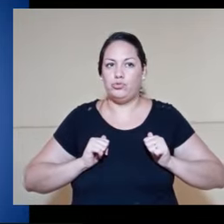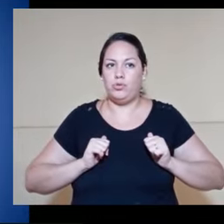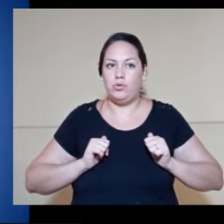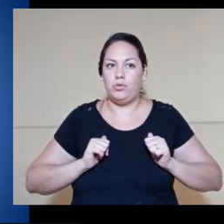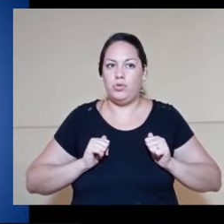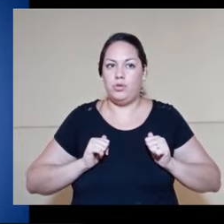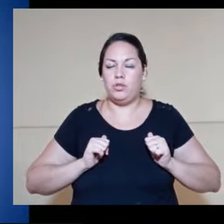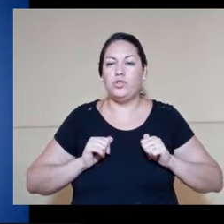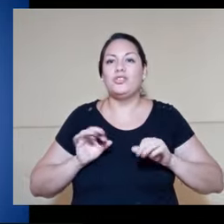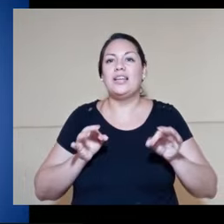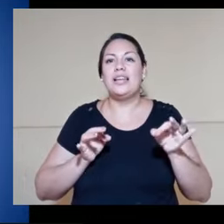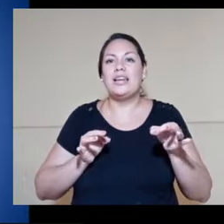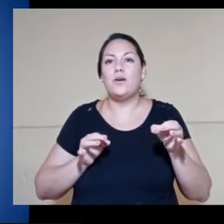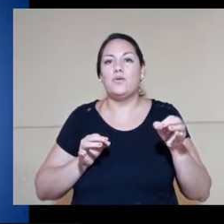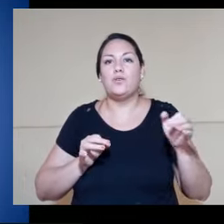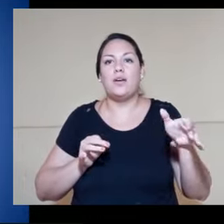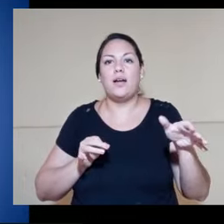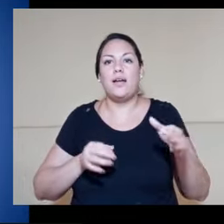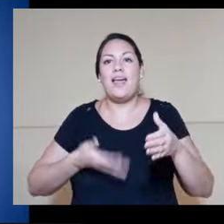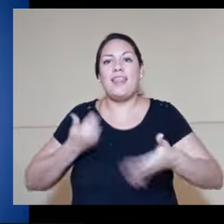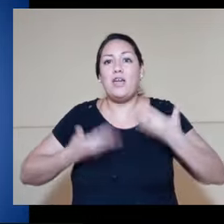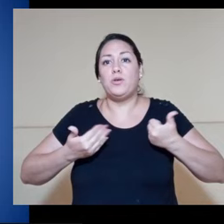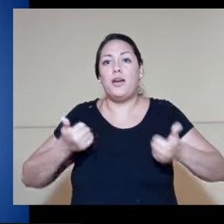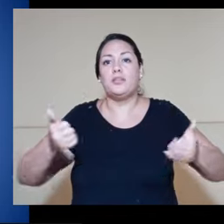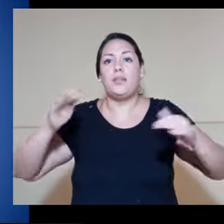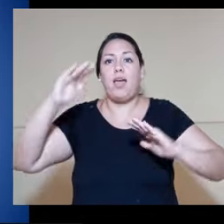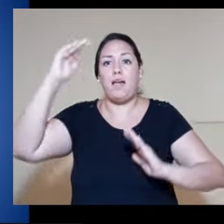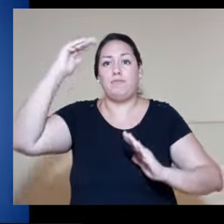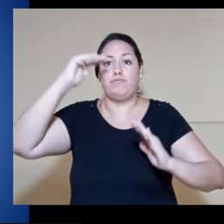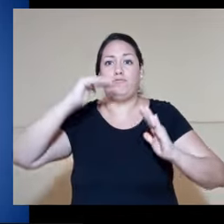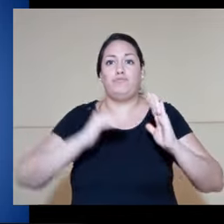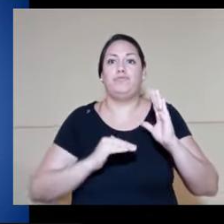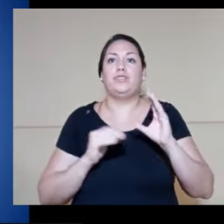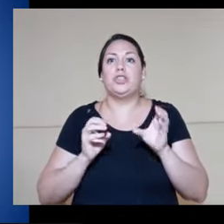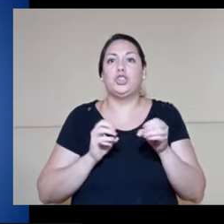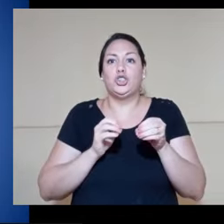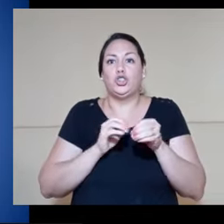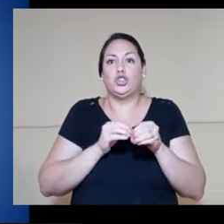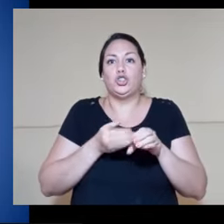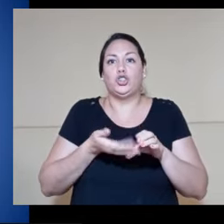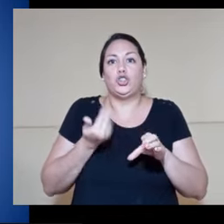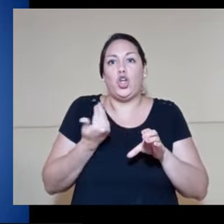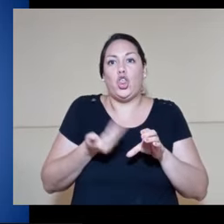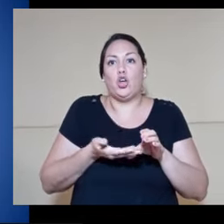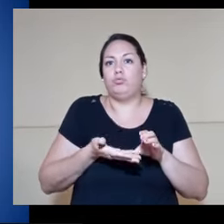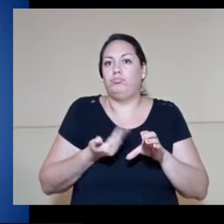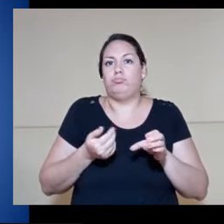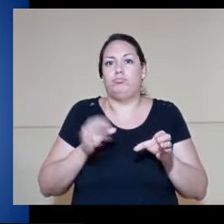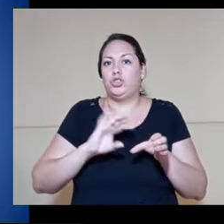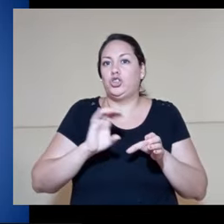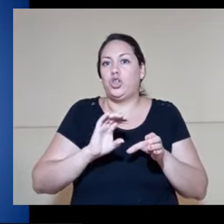acá finalmente cómo tenemos de vuelta la neurona repolarizada.